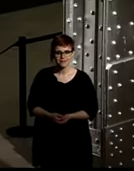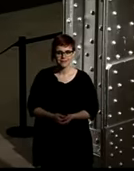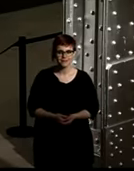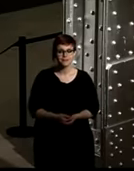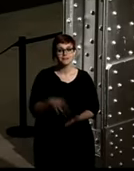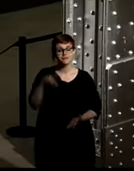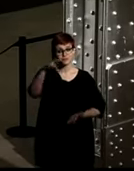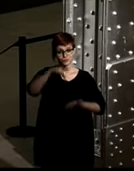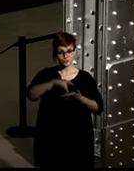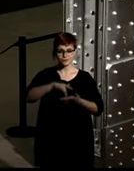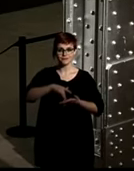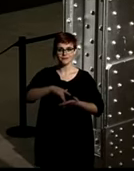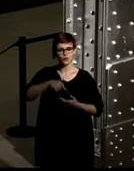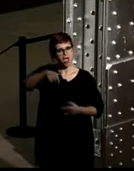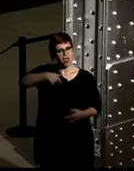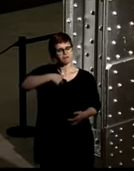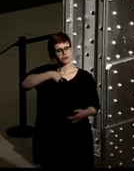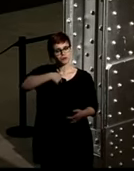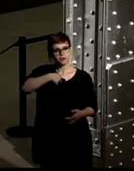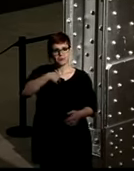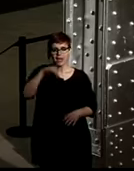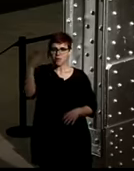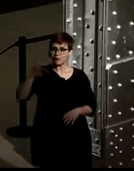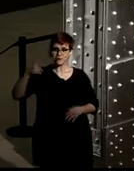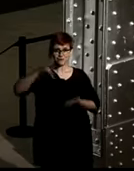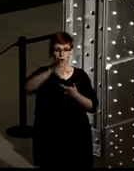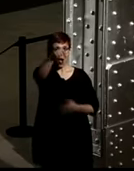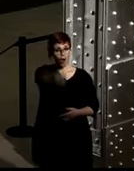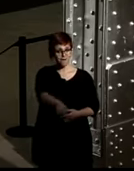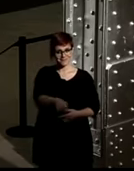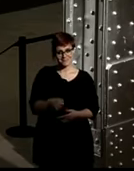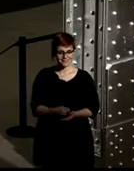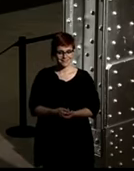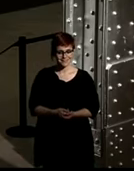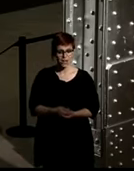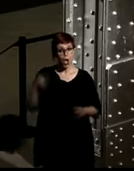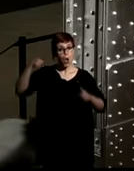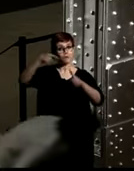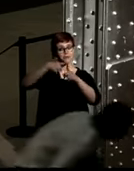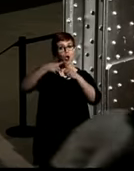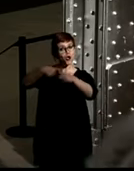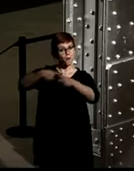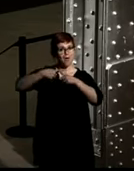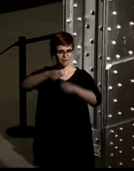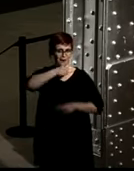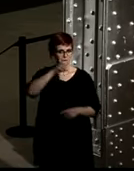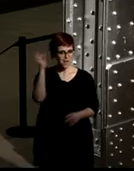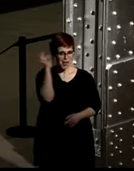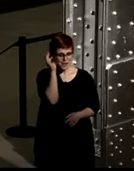Para mí era muy importante este día para compartirlo con mi abuela